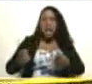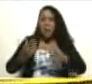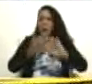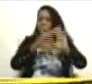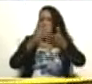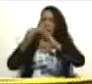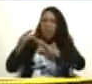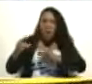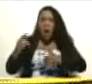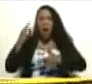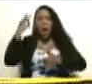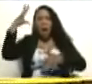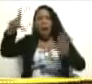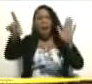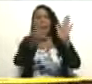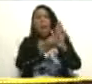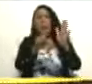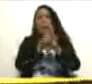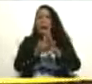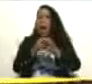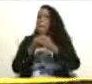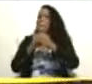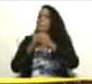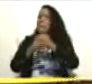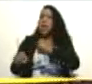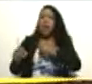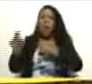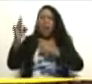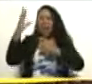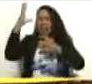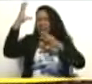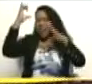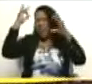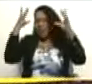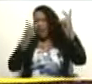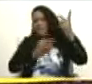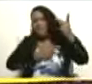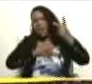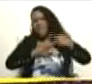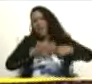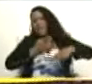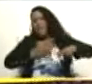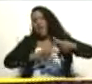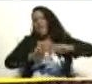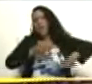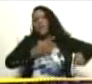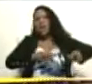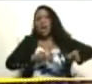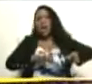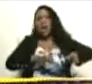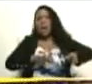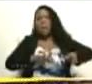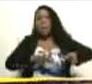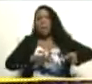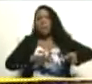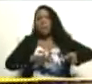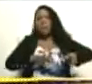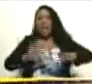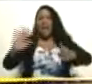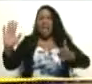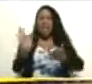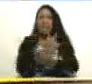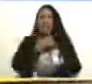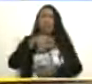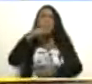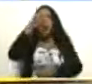que legalizábamos el aborto, que mil mentiras, que le quitábamos la patria potestad a los